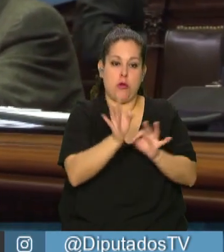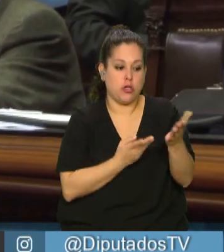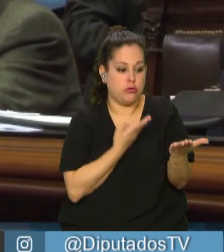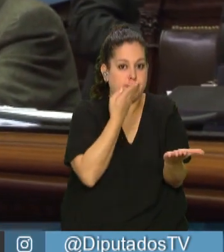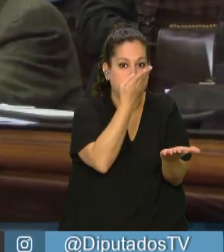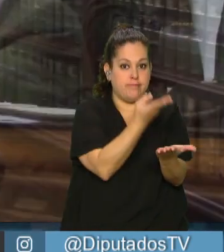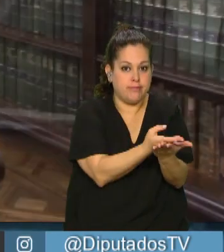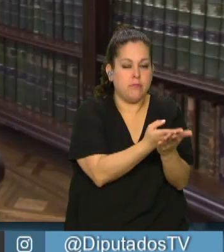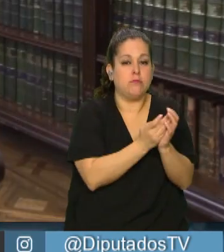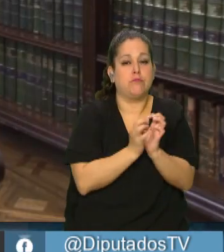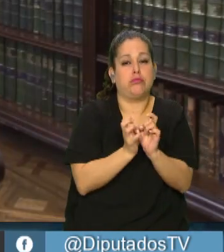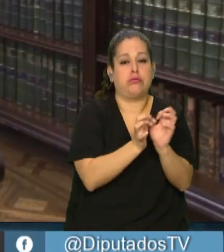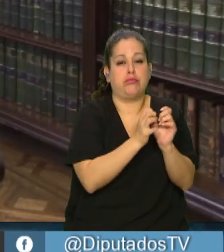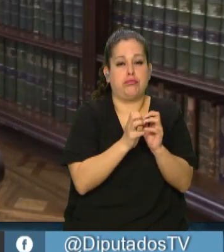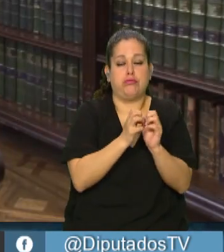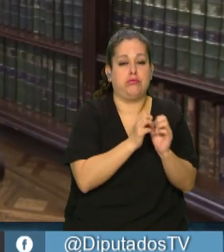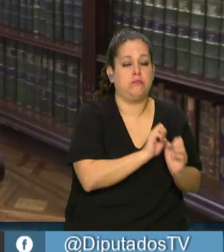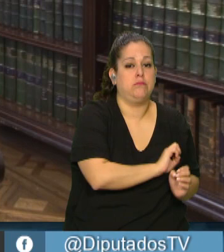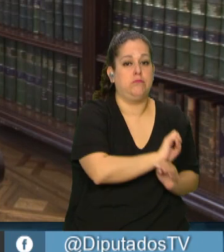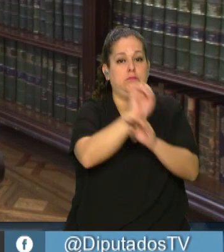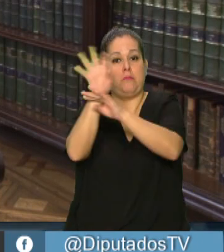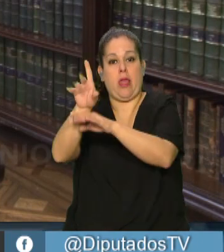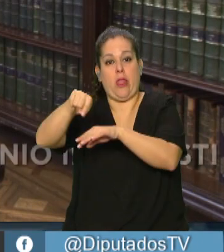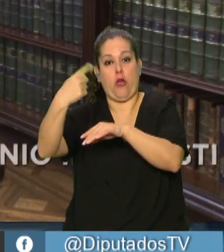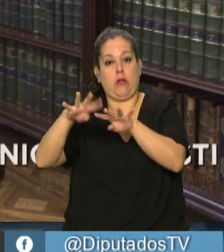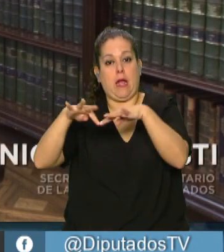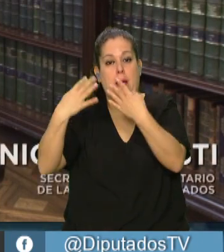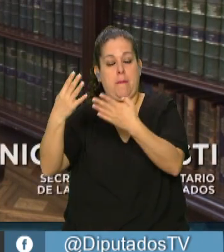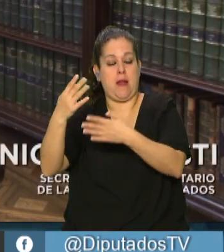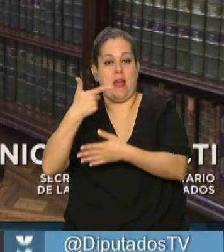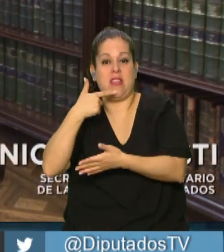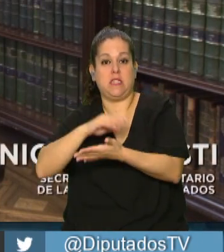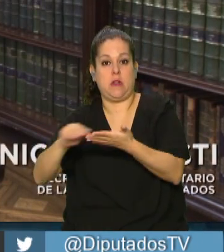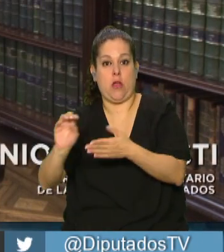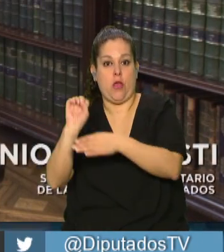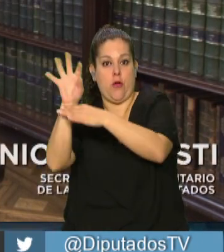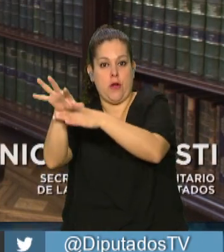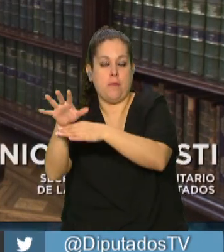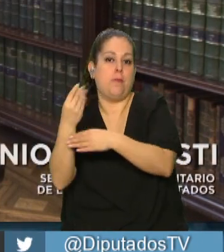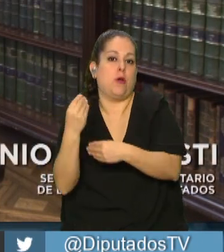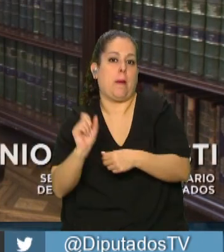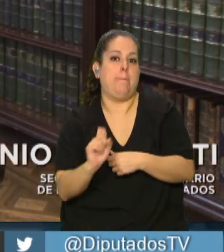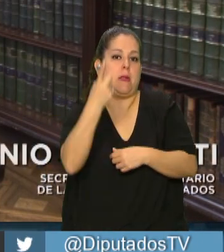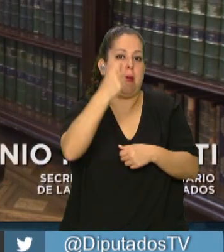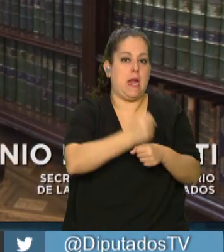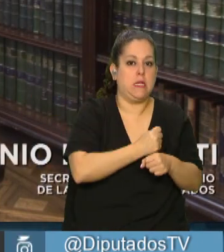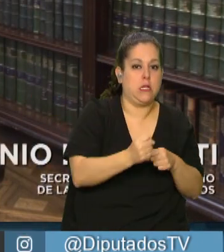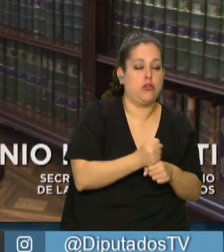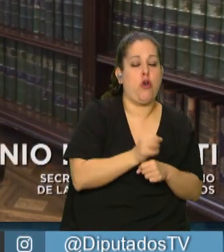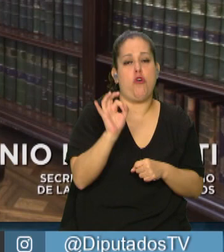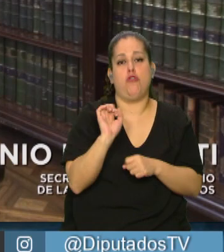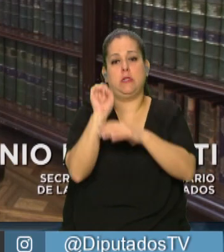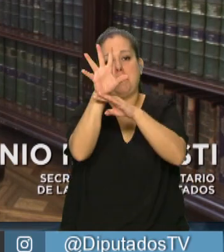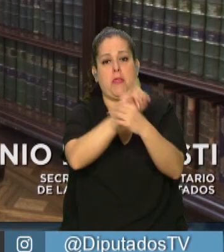hasta que se remite a la otra Cámara, porque es la primera sanción, o al